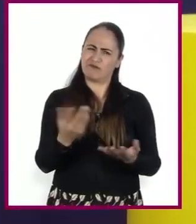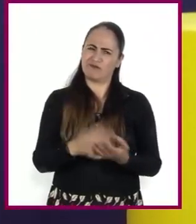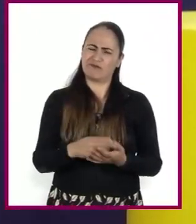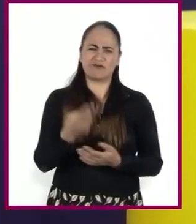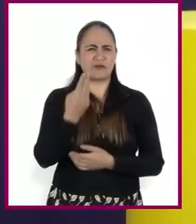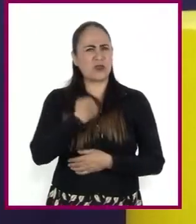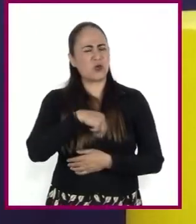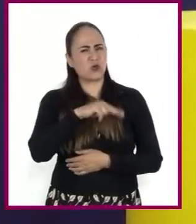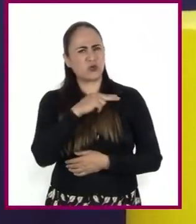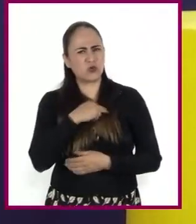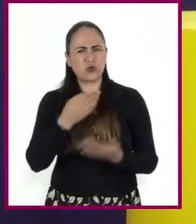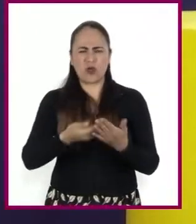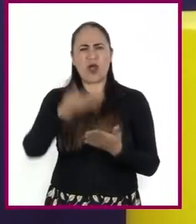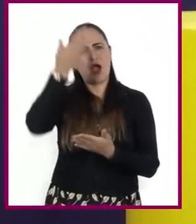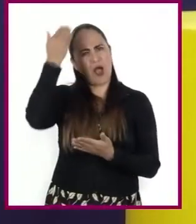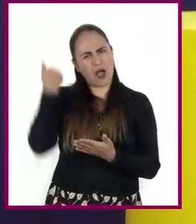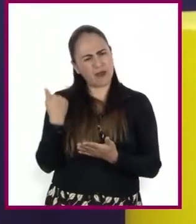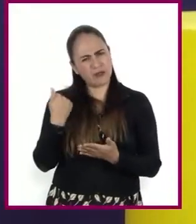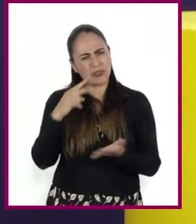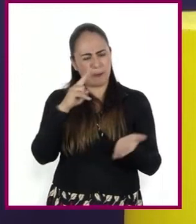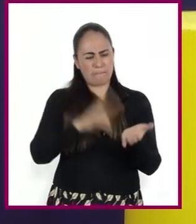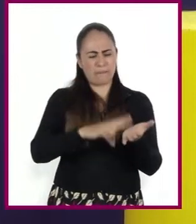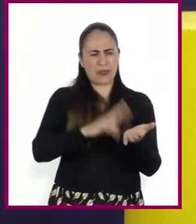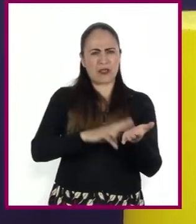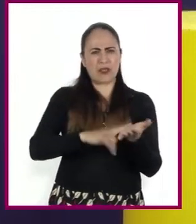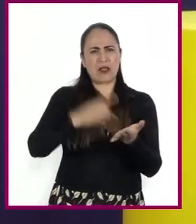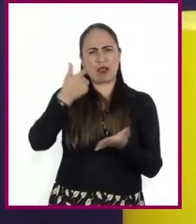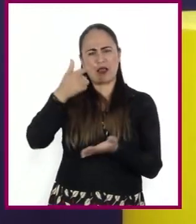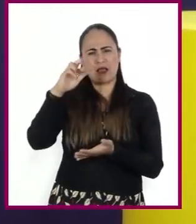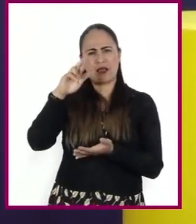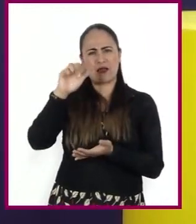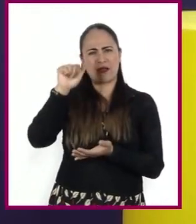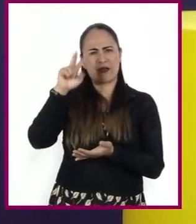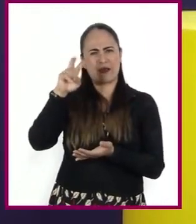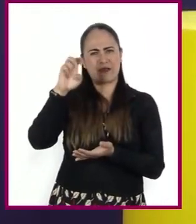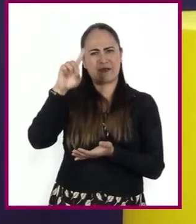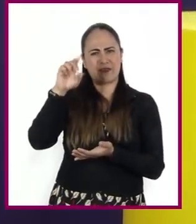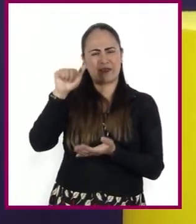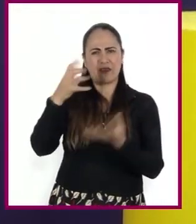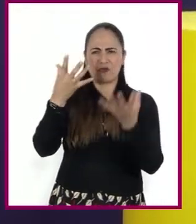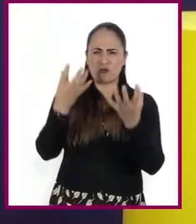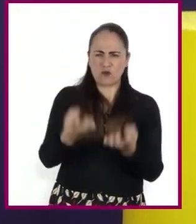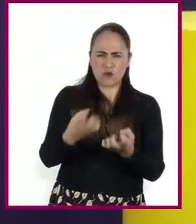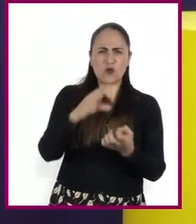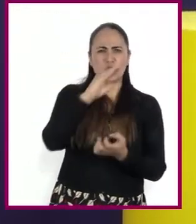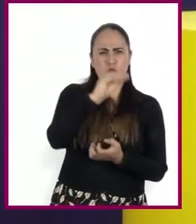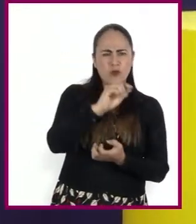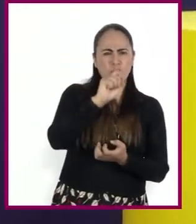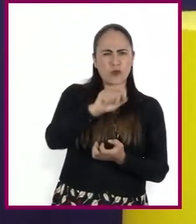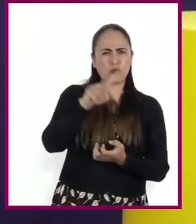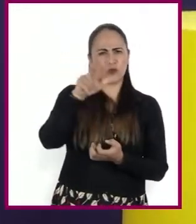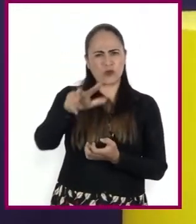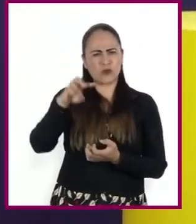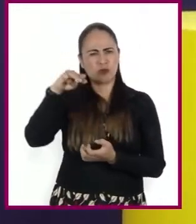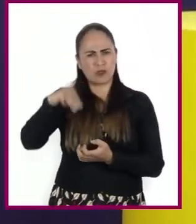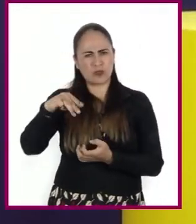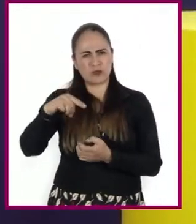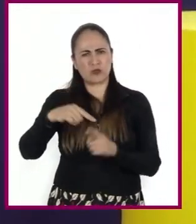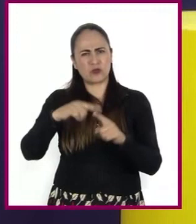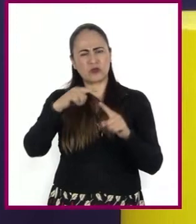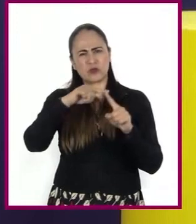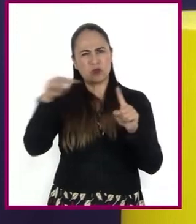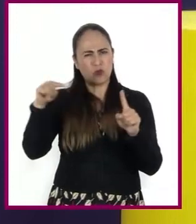nosotros habíamos visto que el valor de la gravedad en la Tierra es de 9.8 metros sobre segundo al